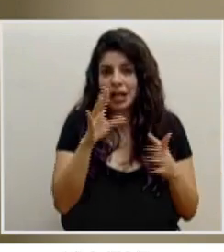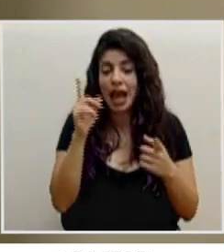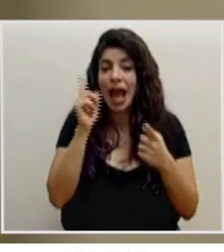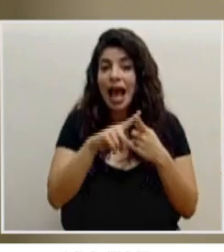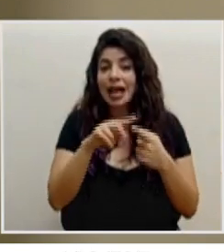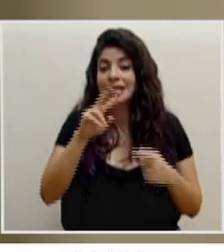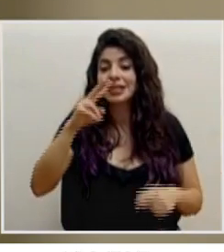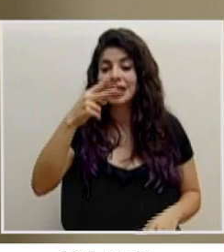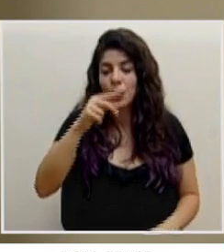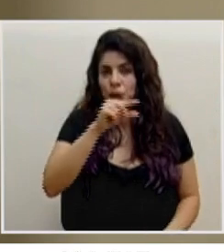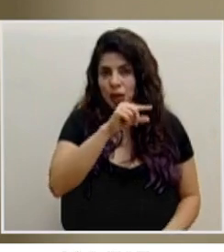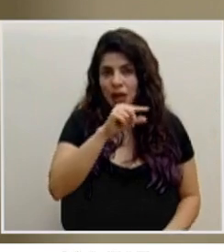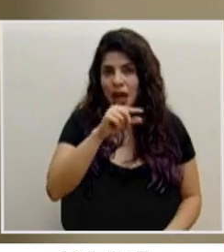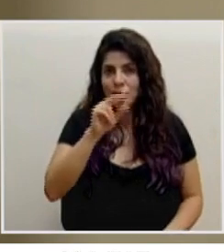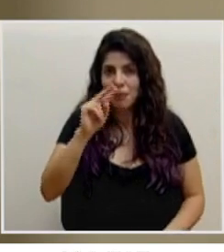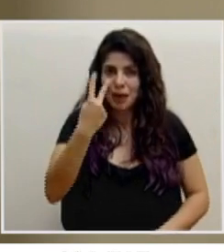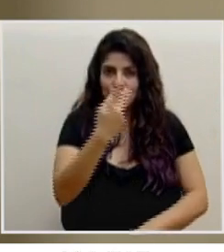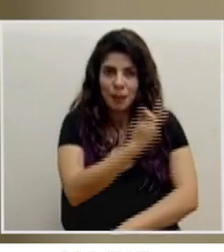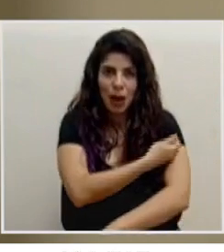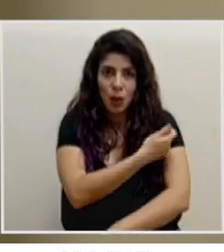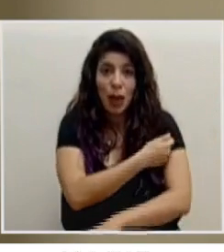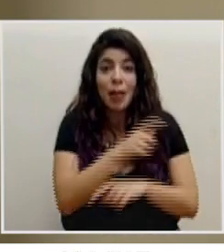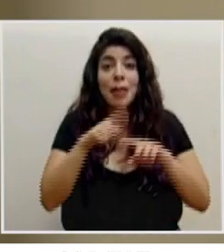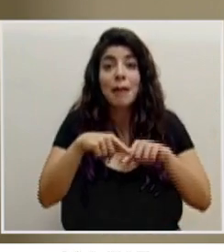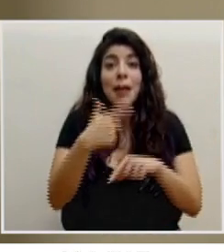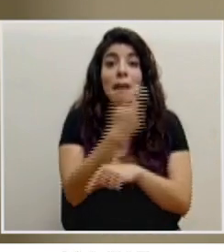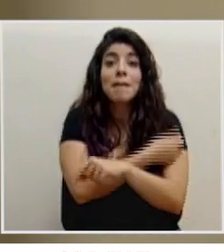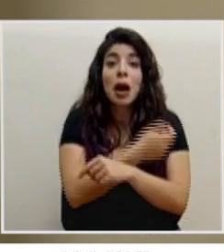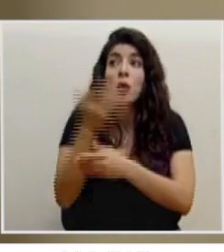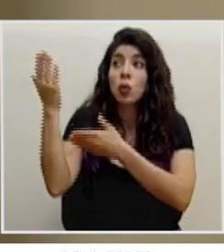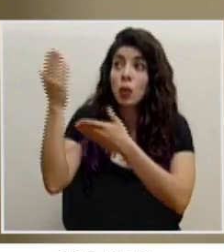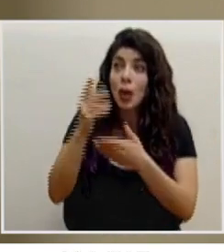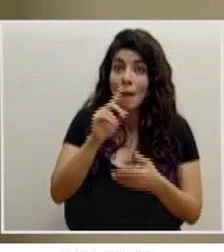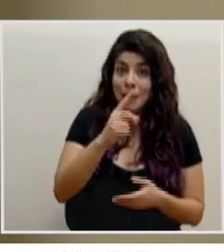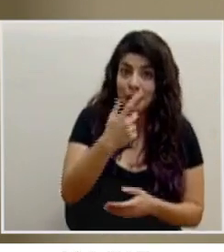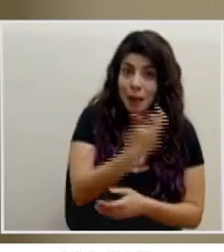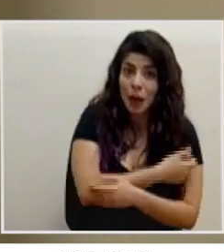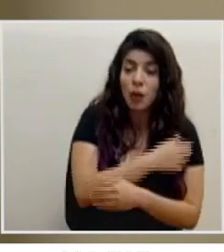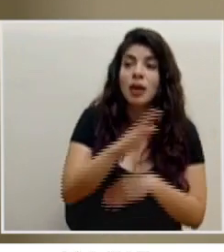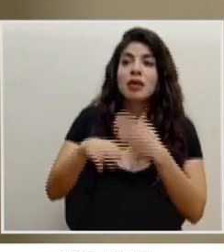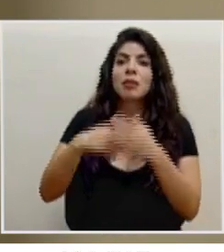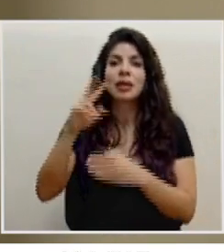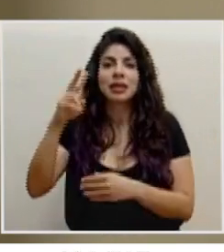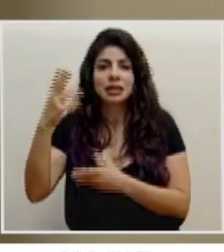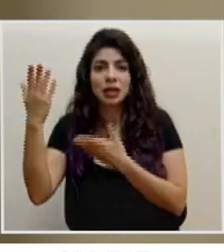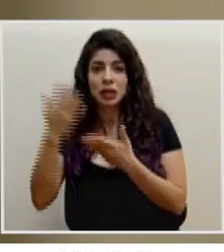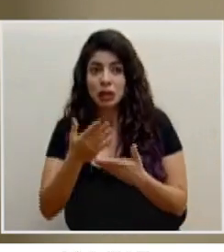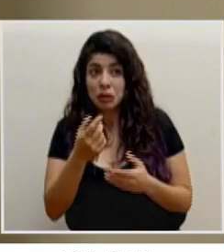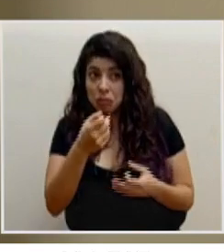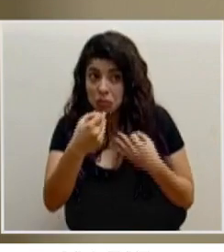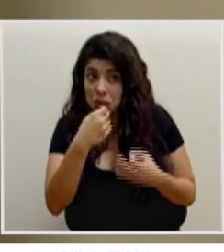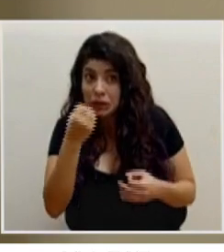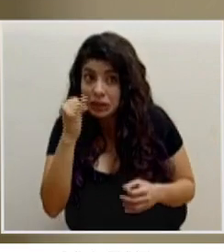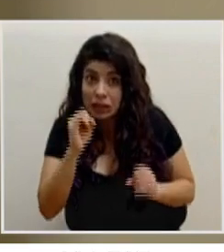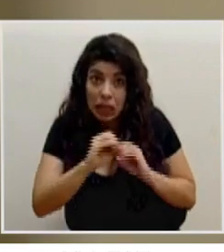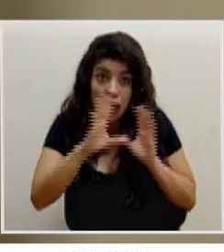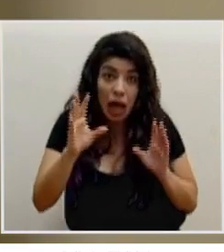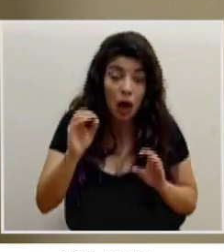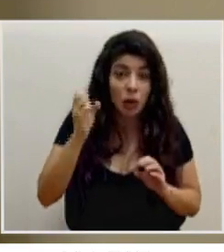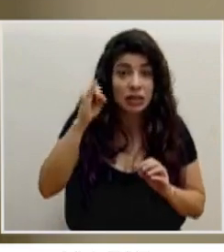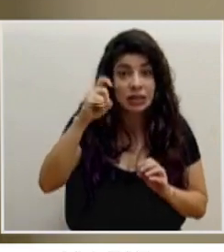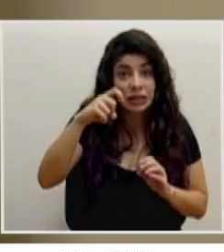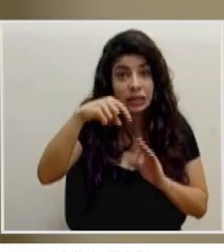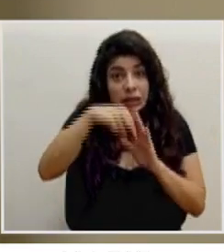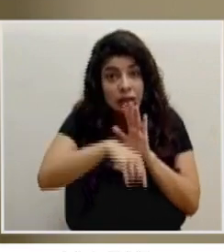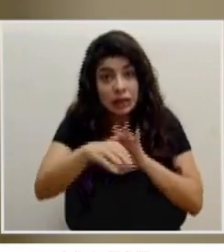segundas dosis, que de acuerdo a la disponibilidad de las vacunas se van a aplicar tanto primeras como segundas dosis. Me indica si quedó claro, y si no, para ampliar un poco más.